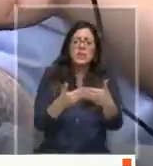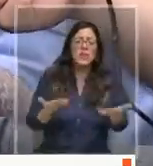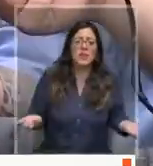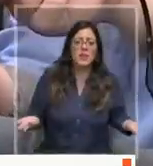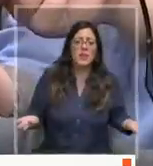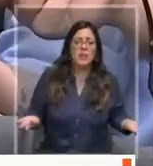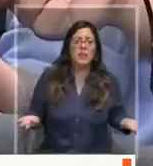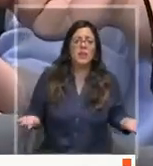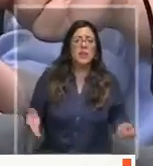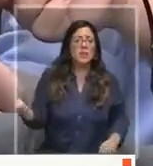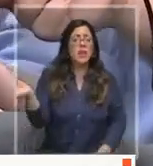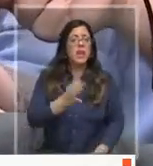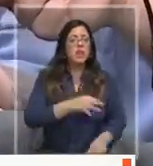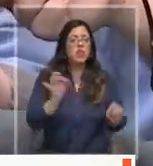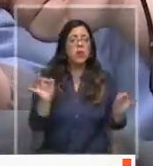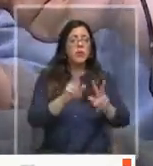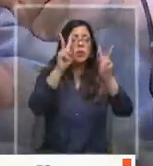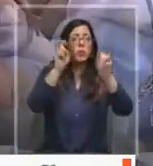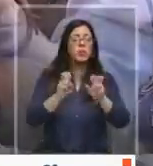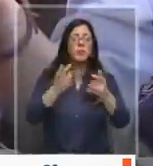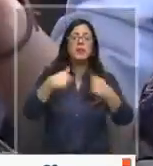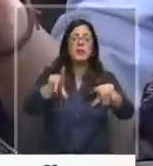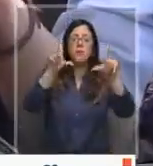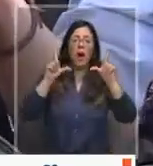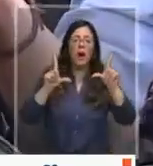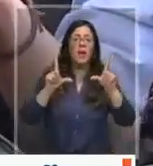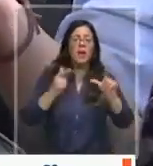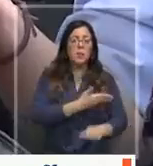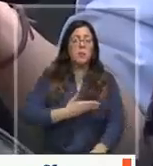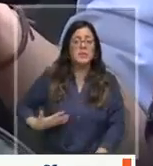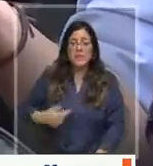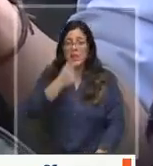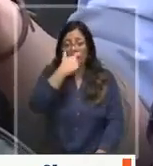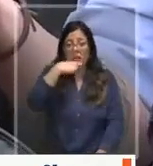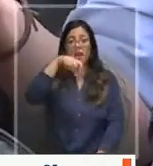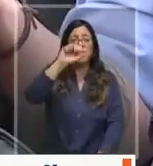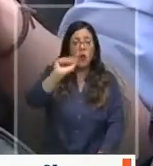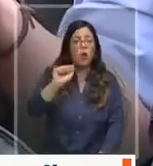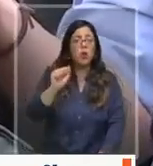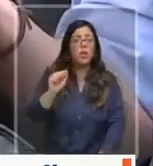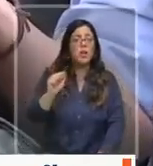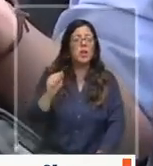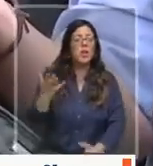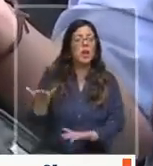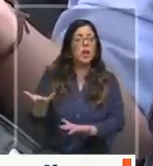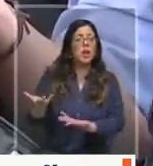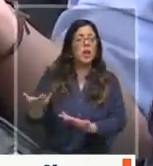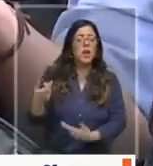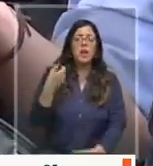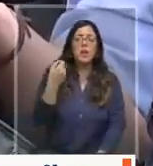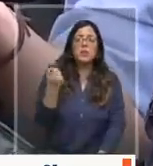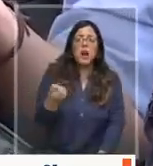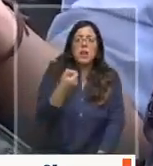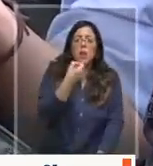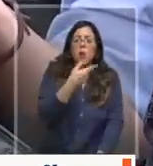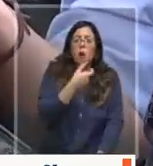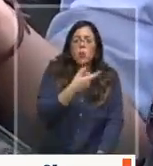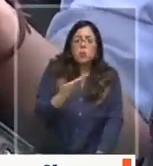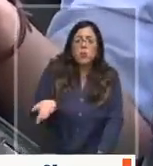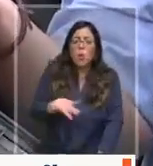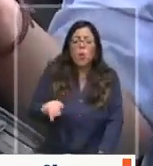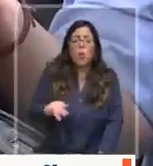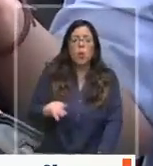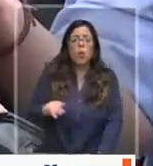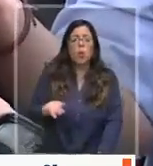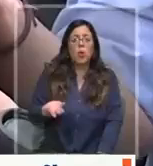todo dijeron que era por un tema reputacional. El presidente Boric, que nos acusó injustamente, hoy día yo